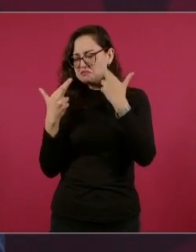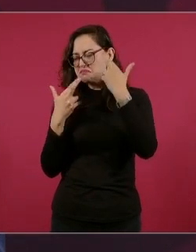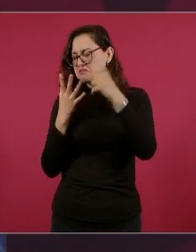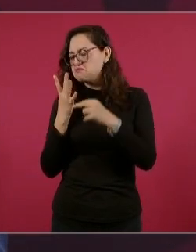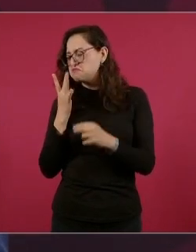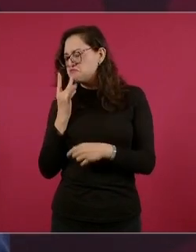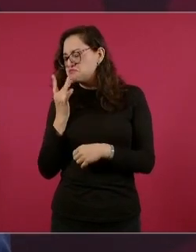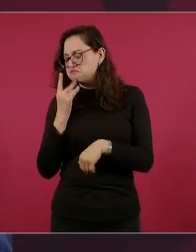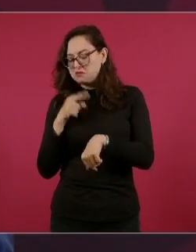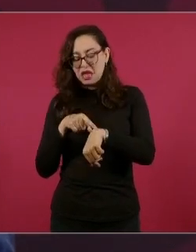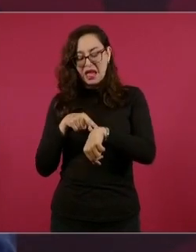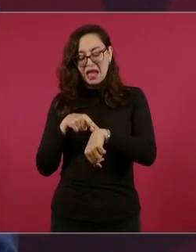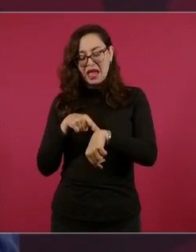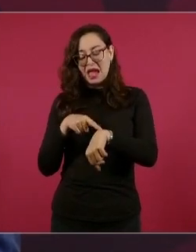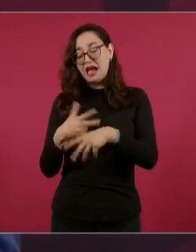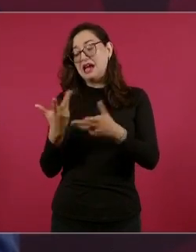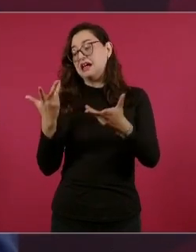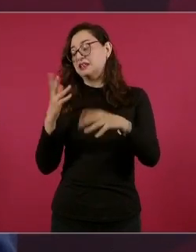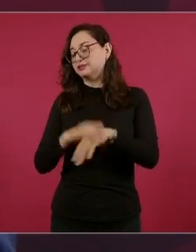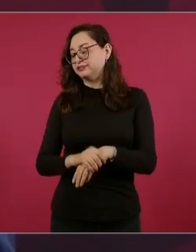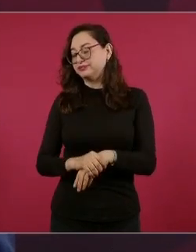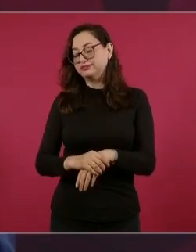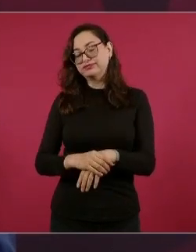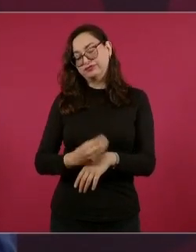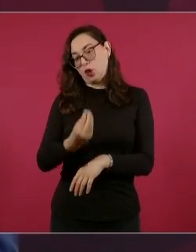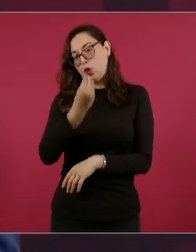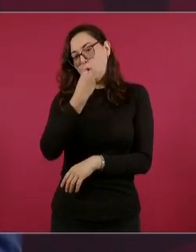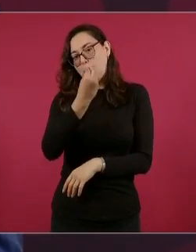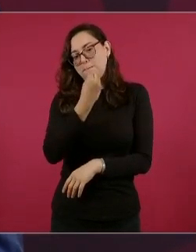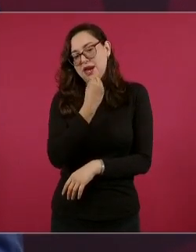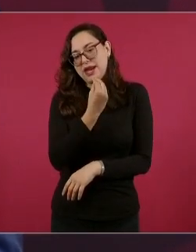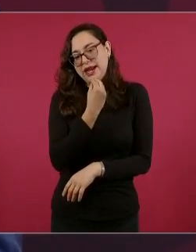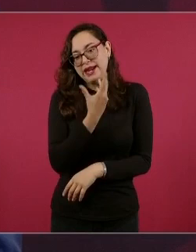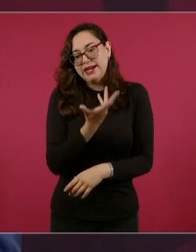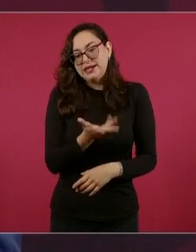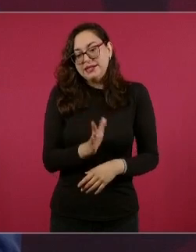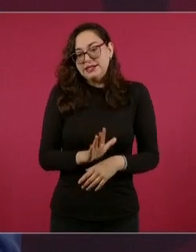y luego la cita para comer